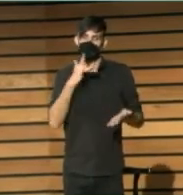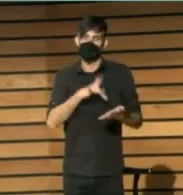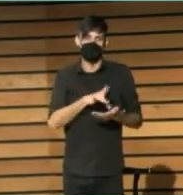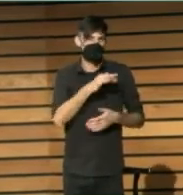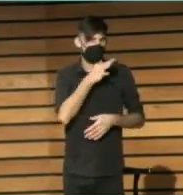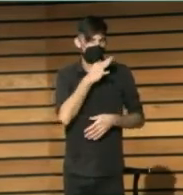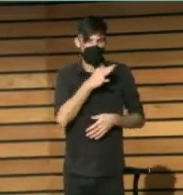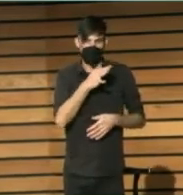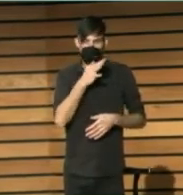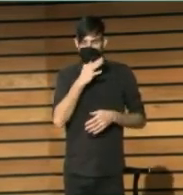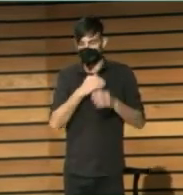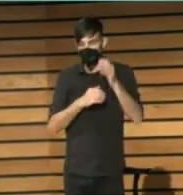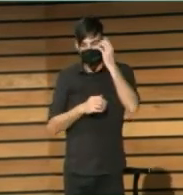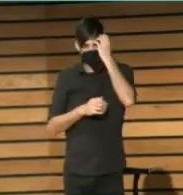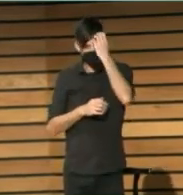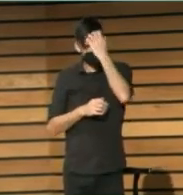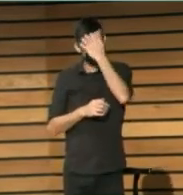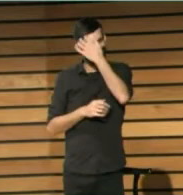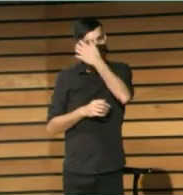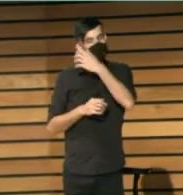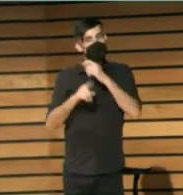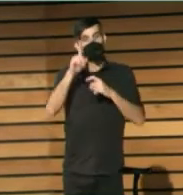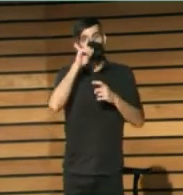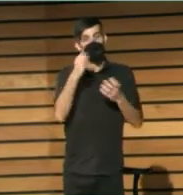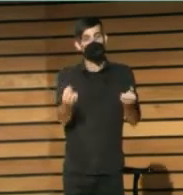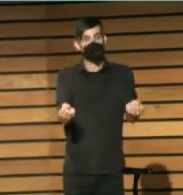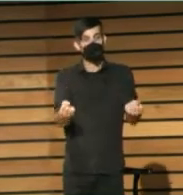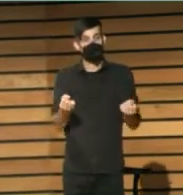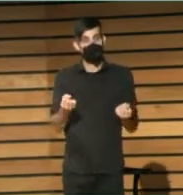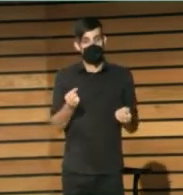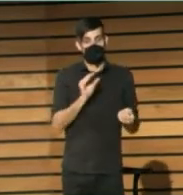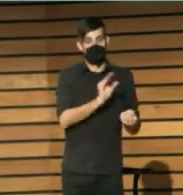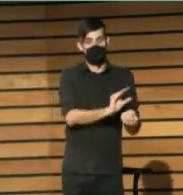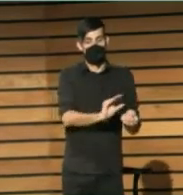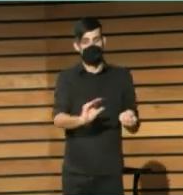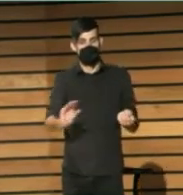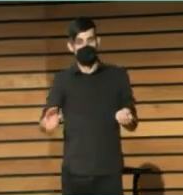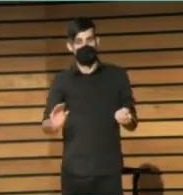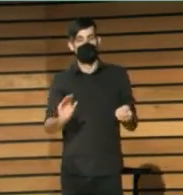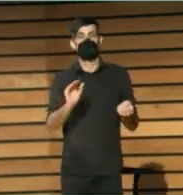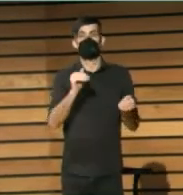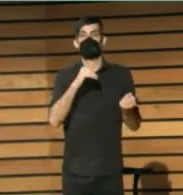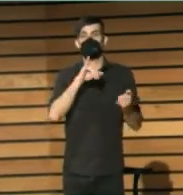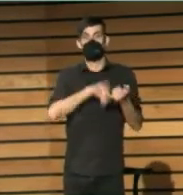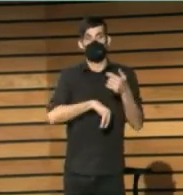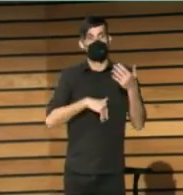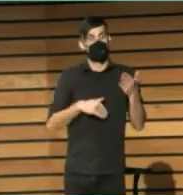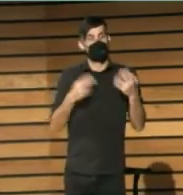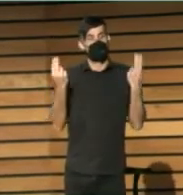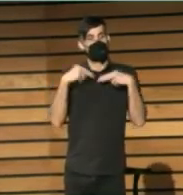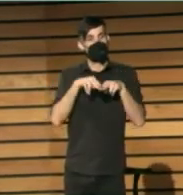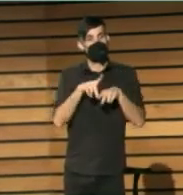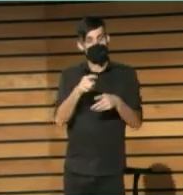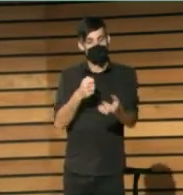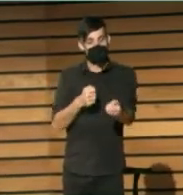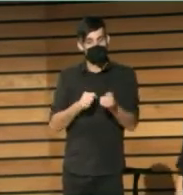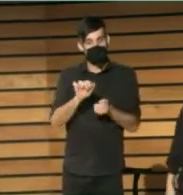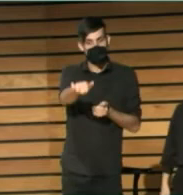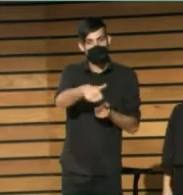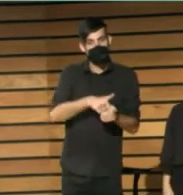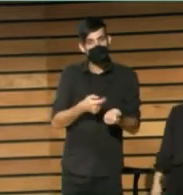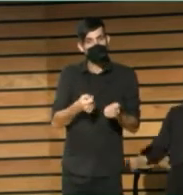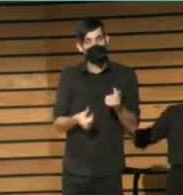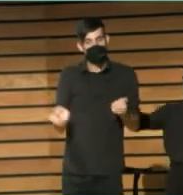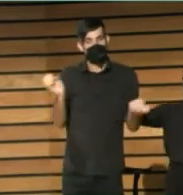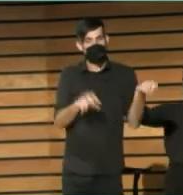En una cómoda que mi madre tenía en el cuarto en que ellos dormían, había un cajón vacío que ella fue llenando de